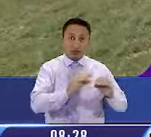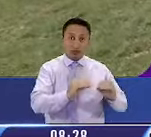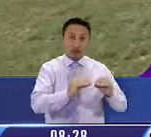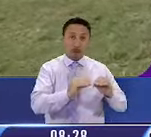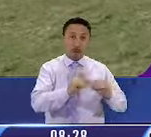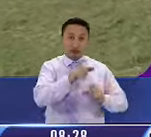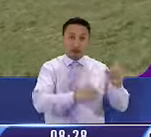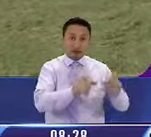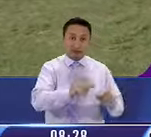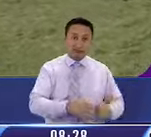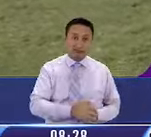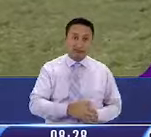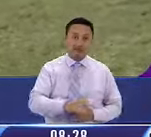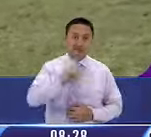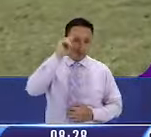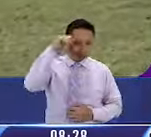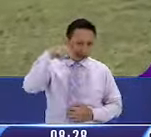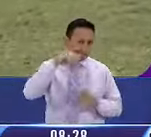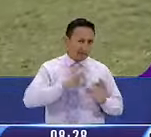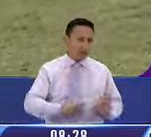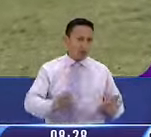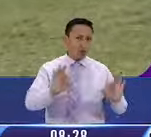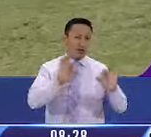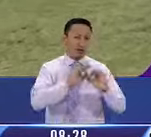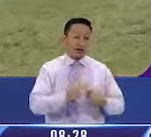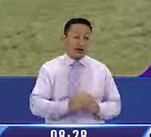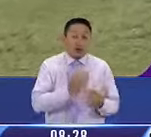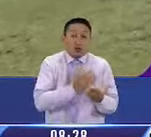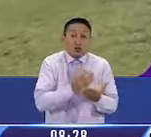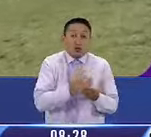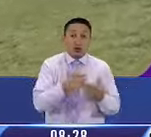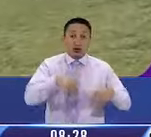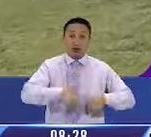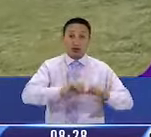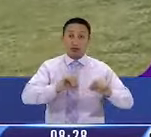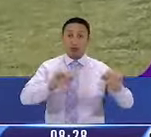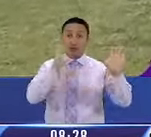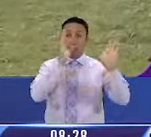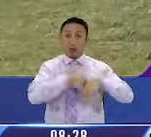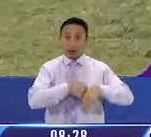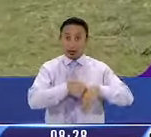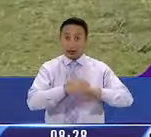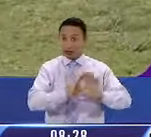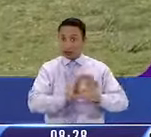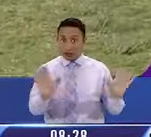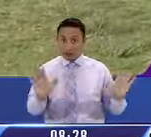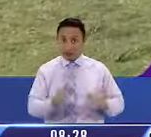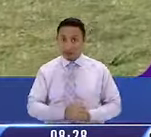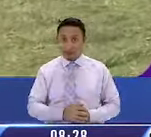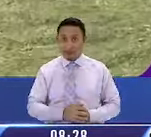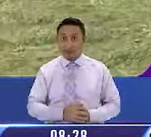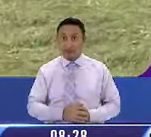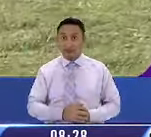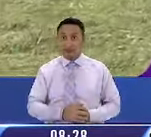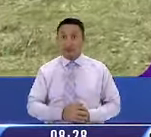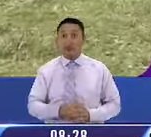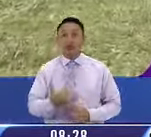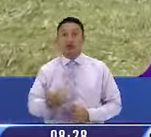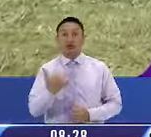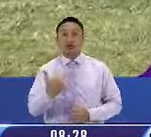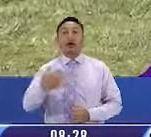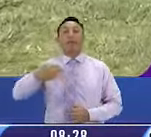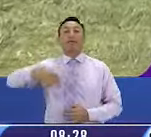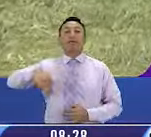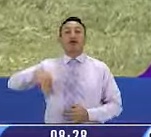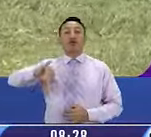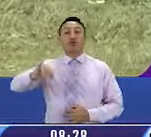ciudadanía. Recordar algo muy importante, que el curso es sin fines de lucro, es decir, no tiene costo, algo muy importante. El día de hoy miércoles,